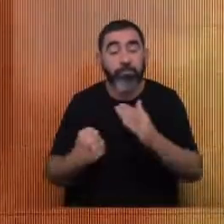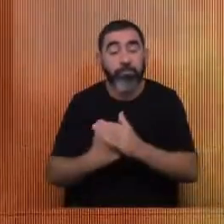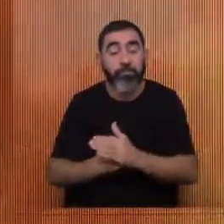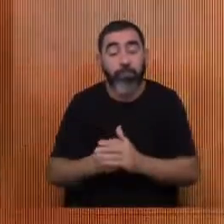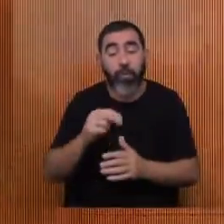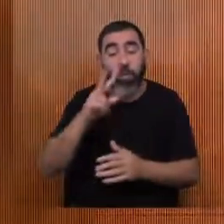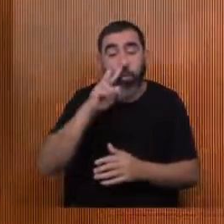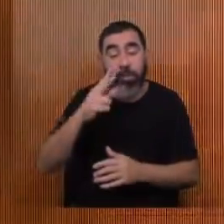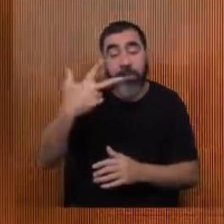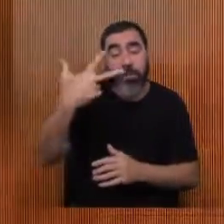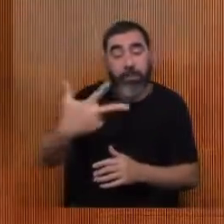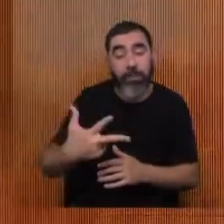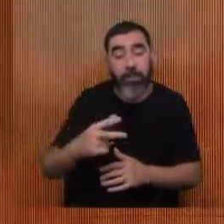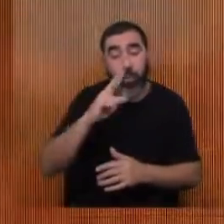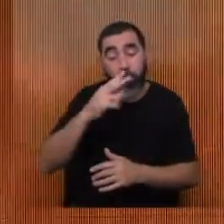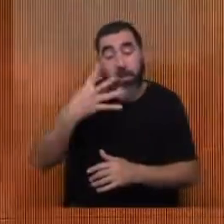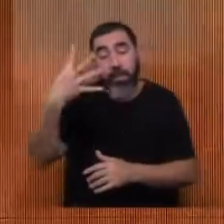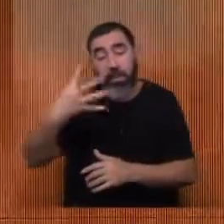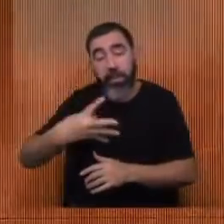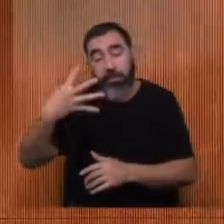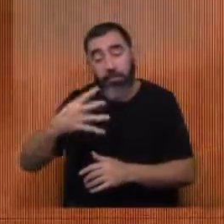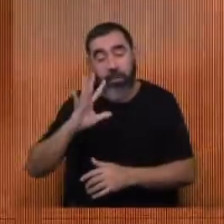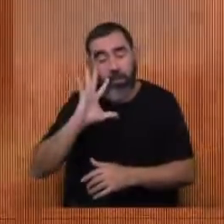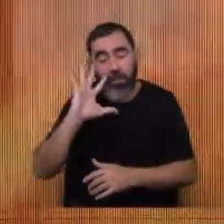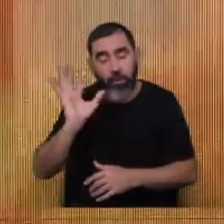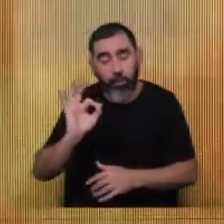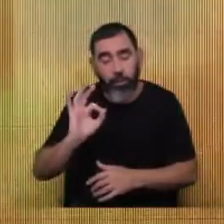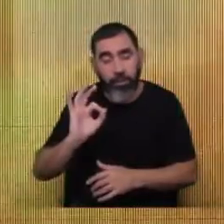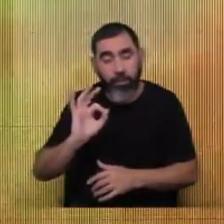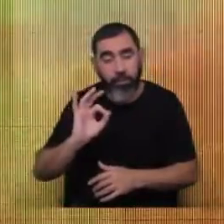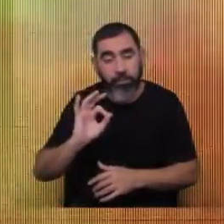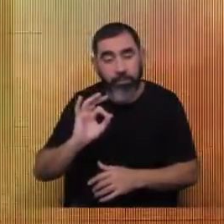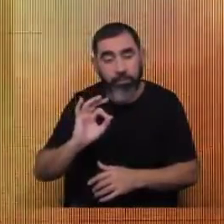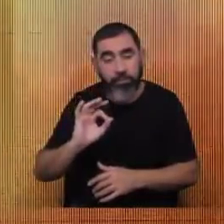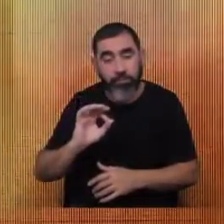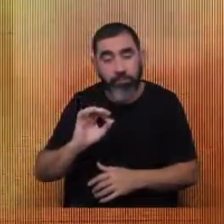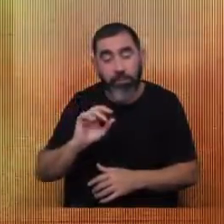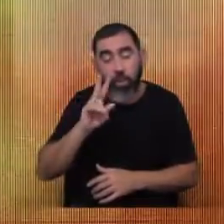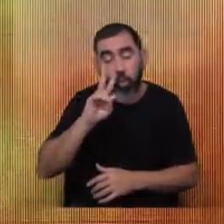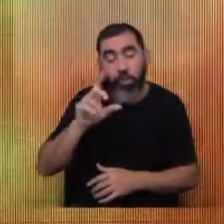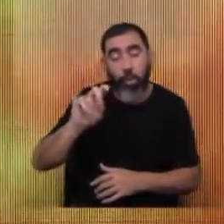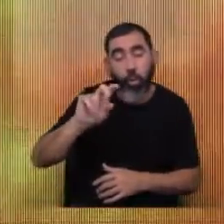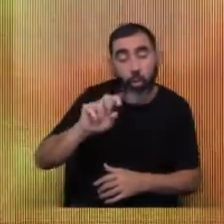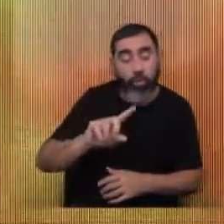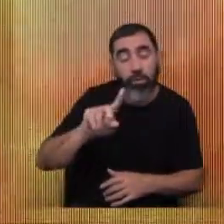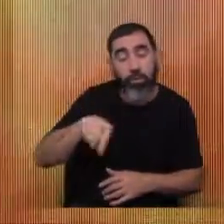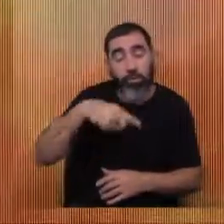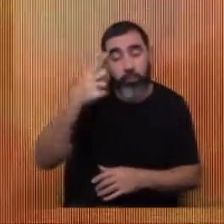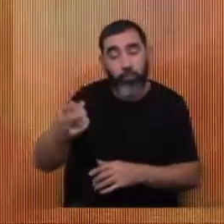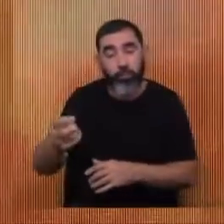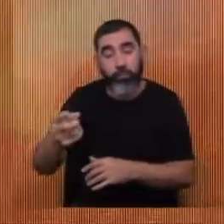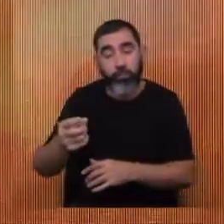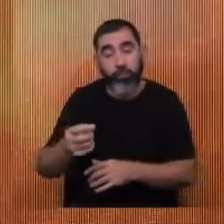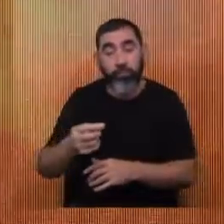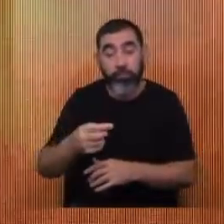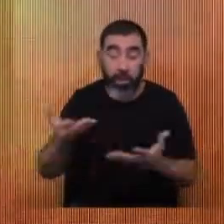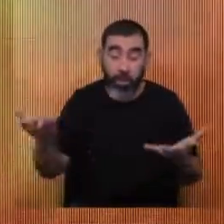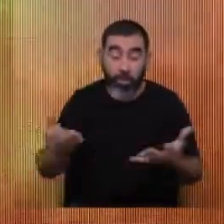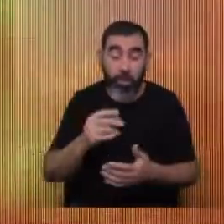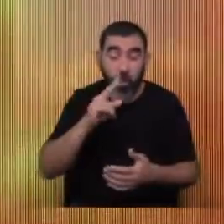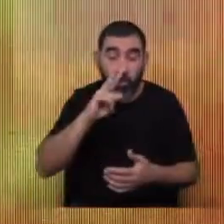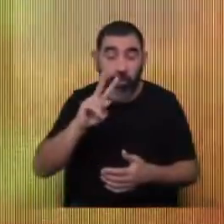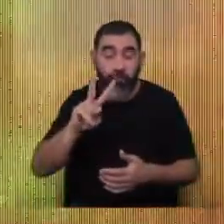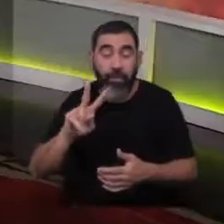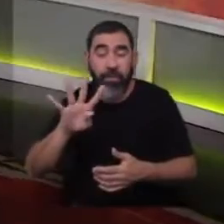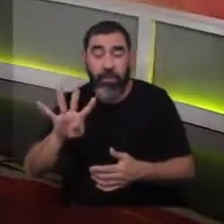el 2003, otro fue en el 2014, perdón, un poquito 12, y después este es